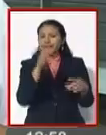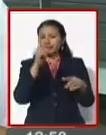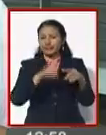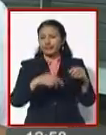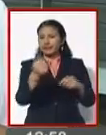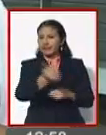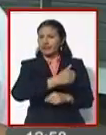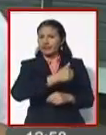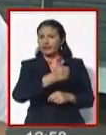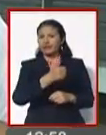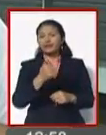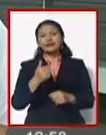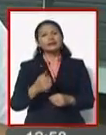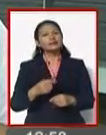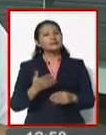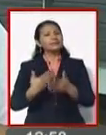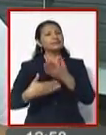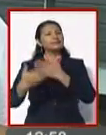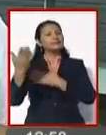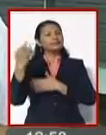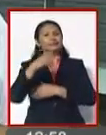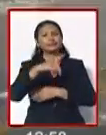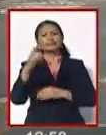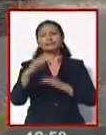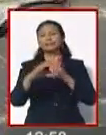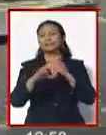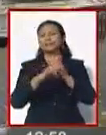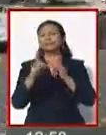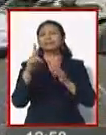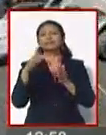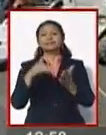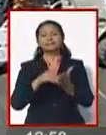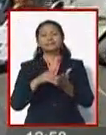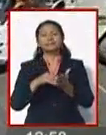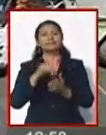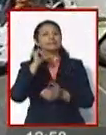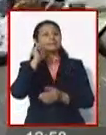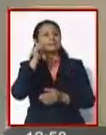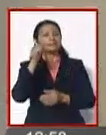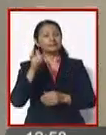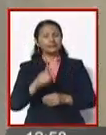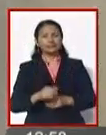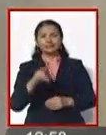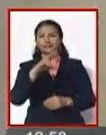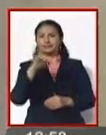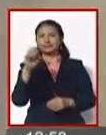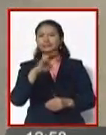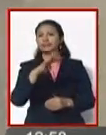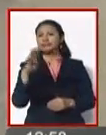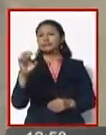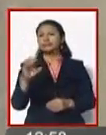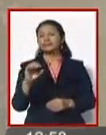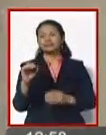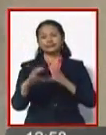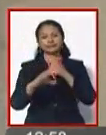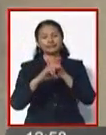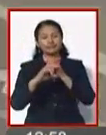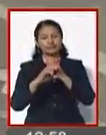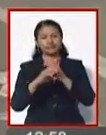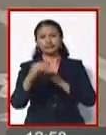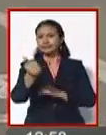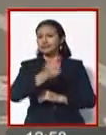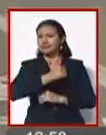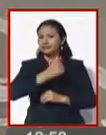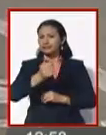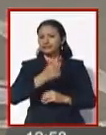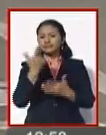no se puede transitar. Ya entran, pues antes entraban 100 camiones, ahora entran 1,000, pues al día están entrando arriba de 300, 400 camiones de entrada